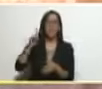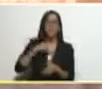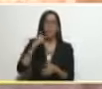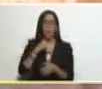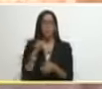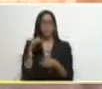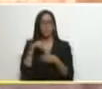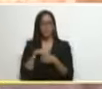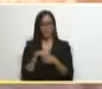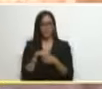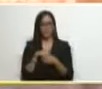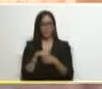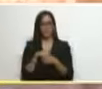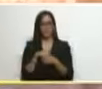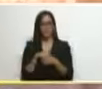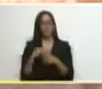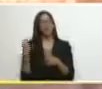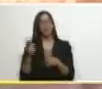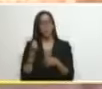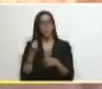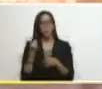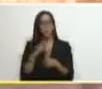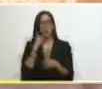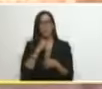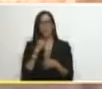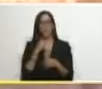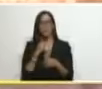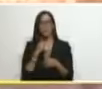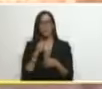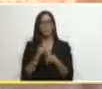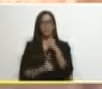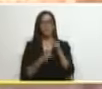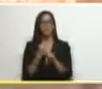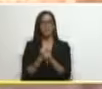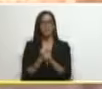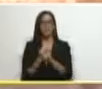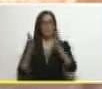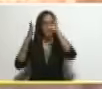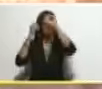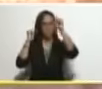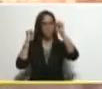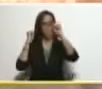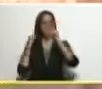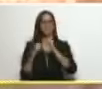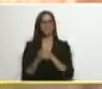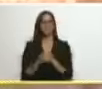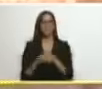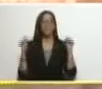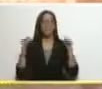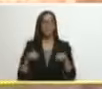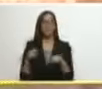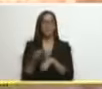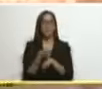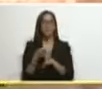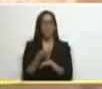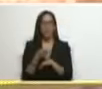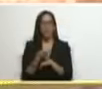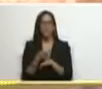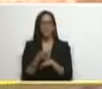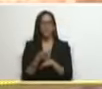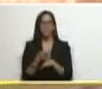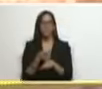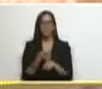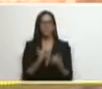interna como de la política exterior, de la diplomacia, para este gobierno que